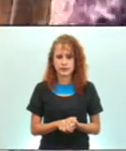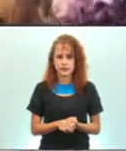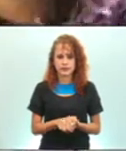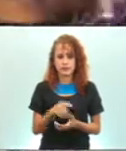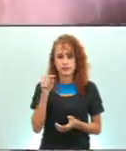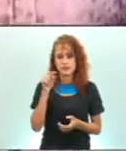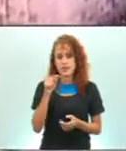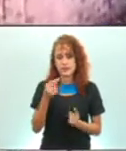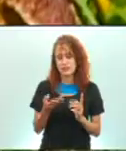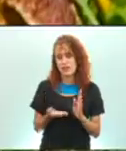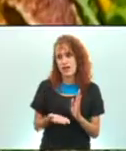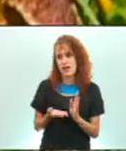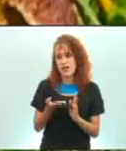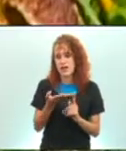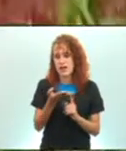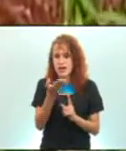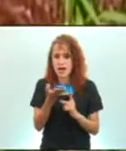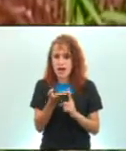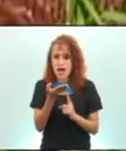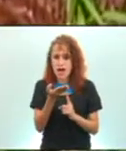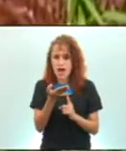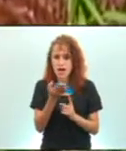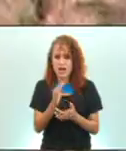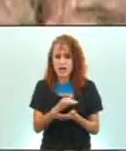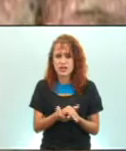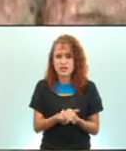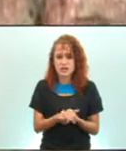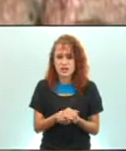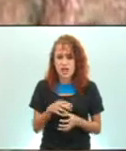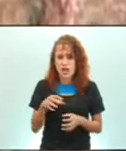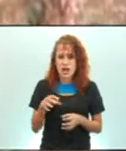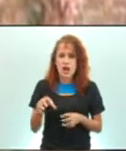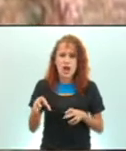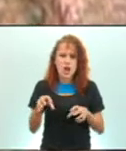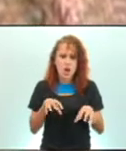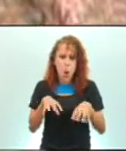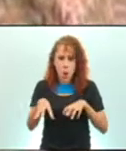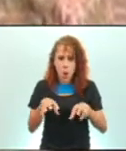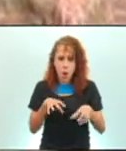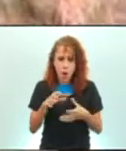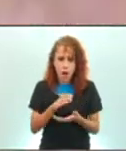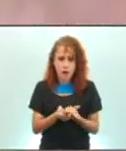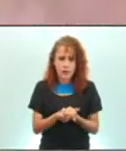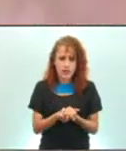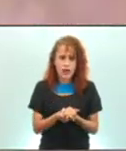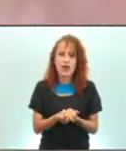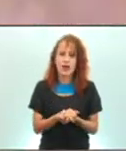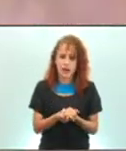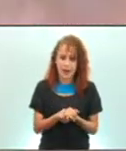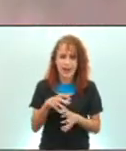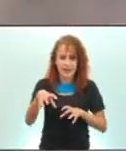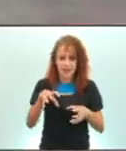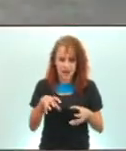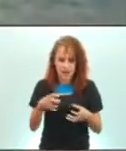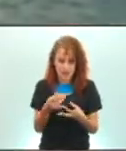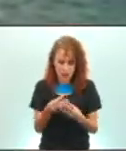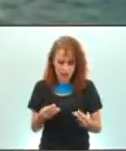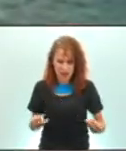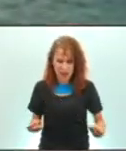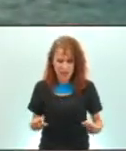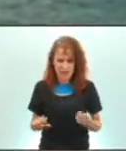Como consecuencia, se ha registrado una disminución de la variación térmica media diaria de casi 2 grados